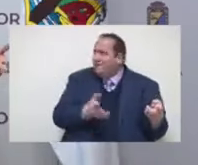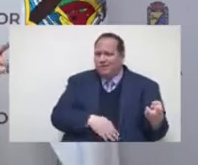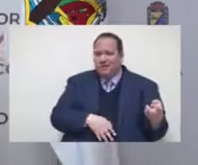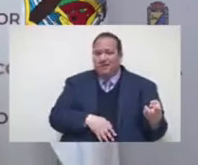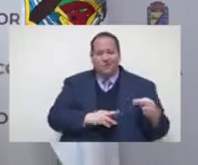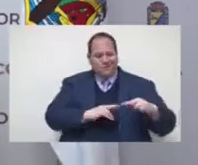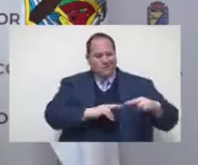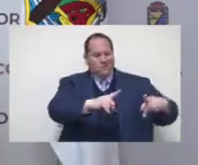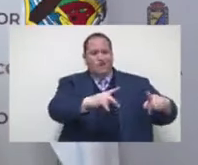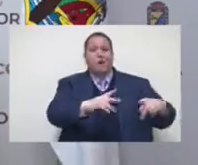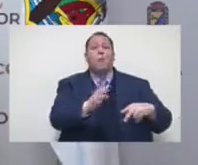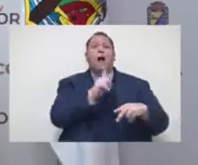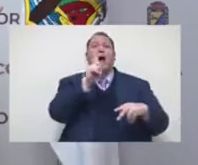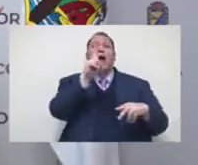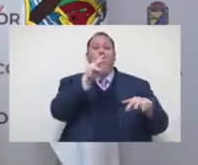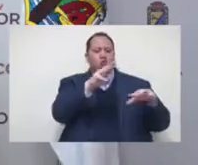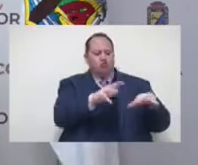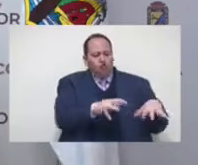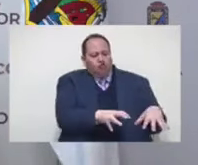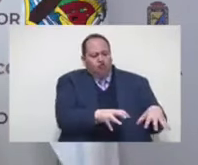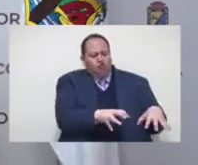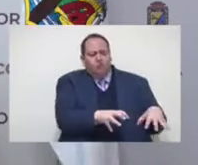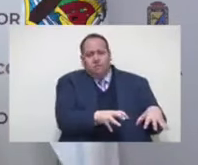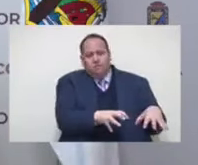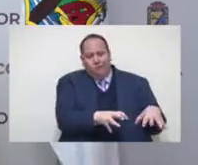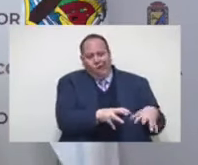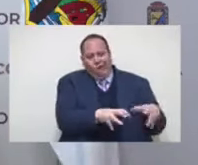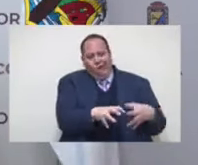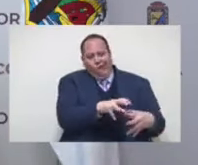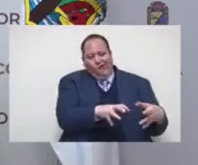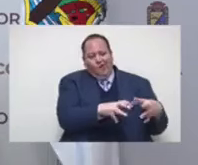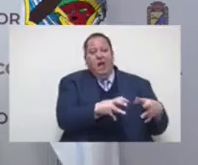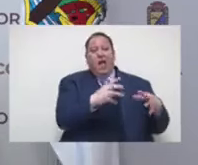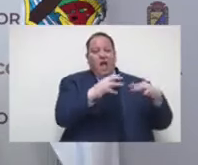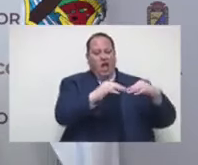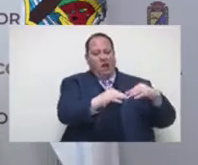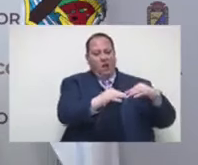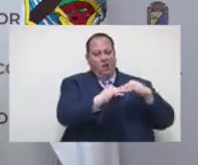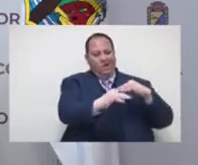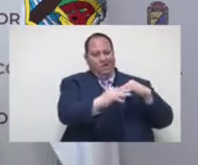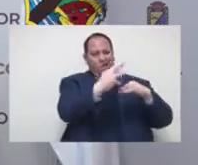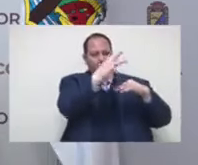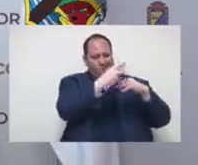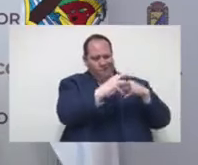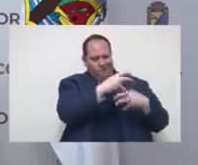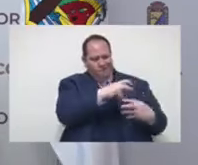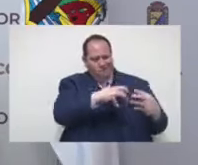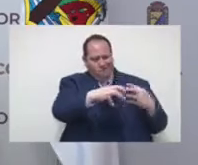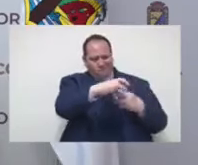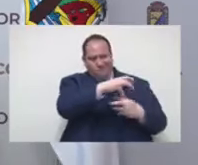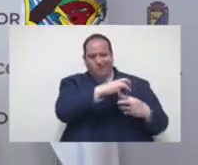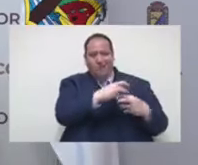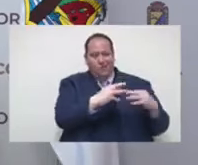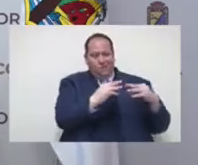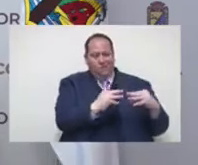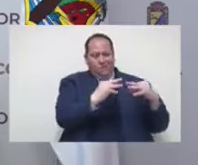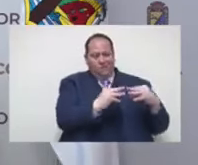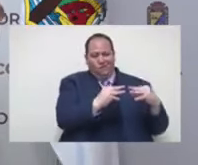hubiera echado a perder porque el agua se concentra y entonces se penetra en el asfalto y el asfalto